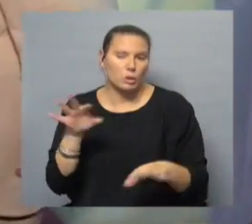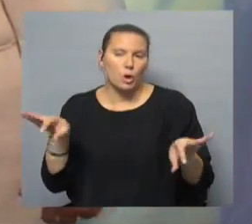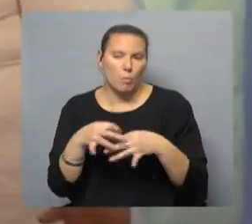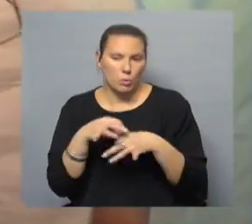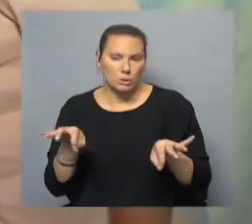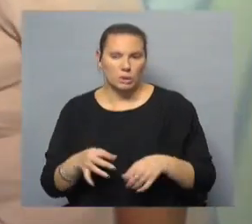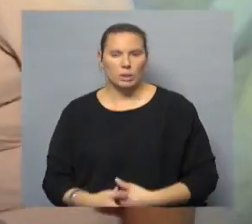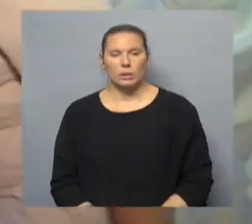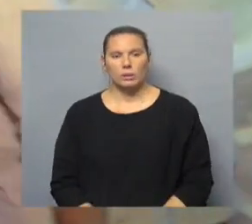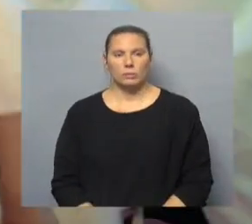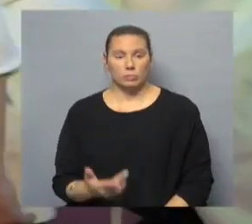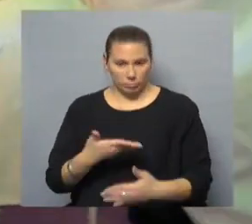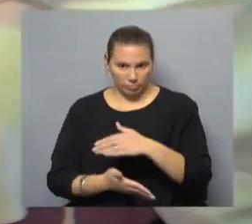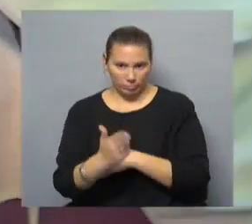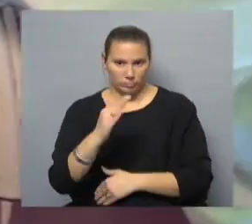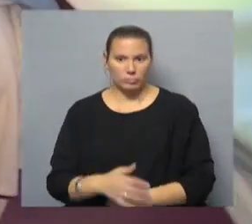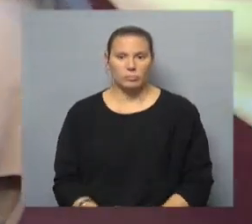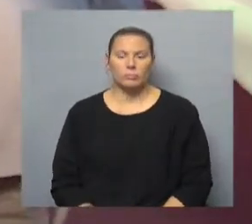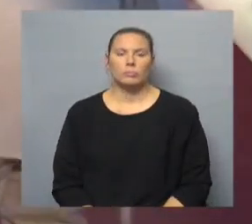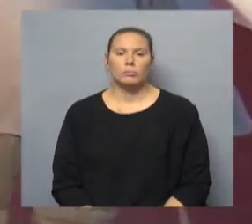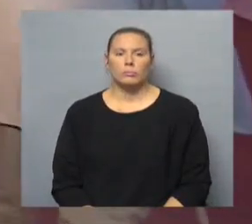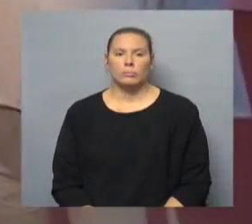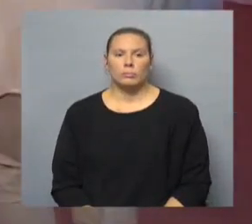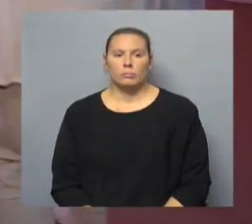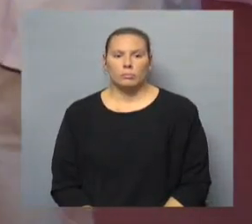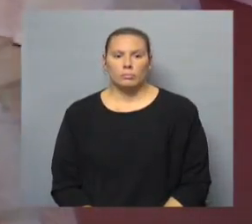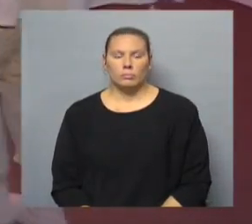música. Adelante.